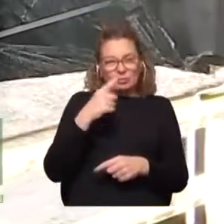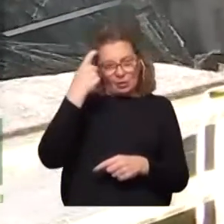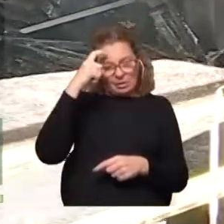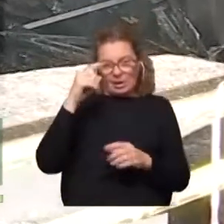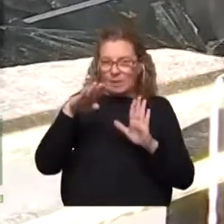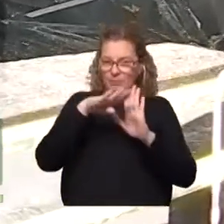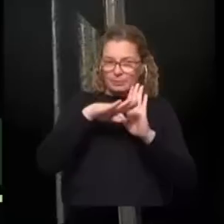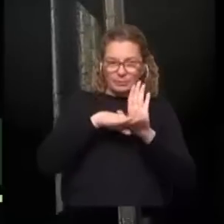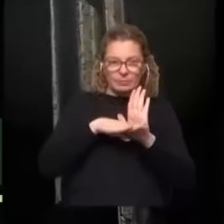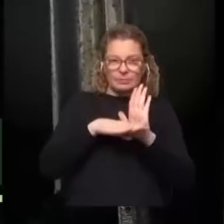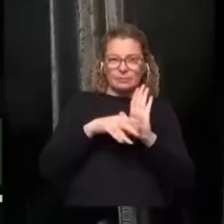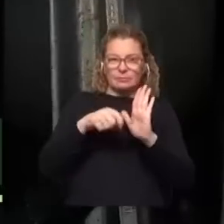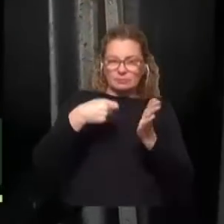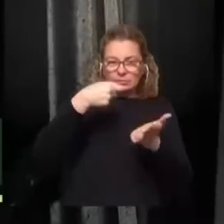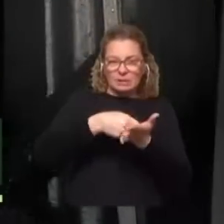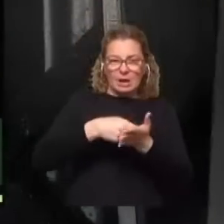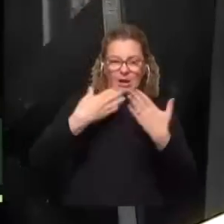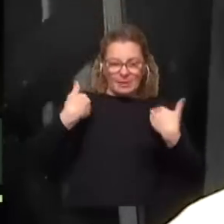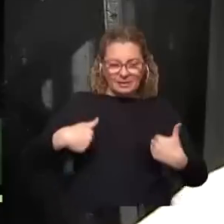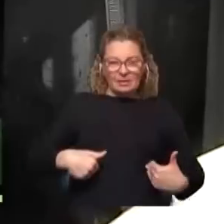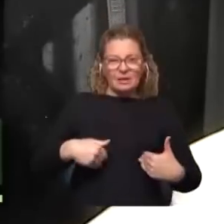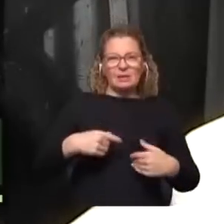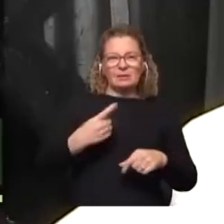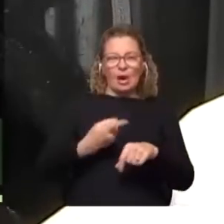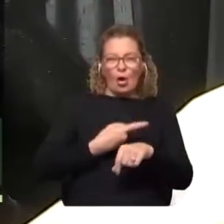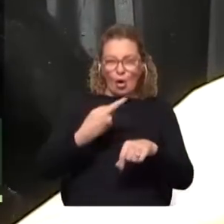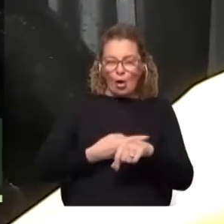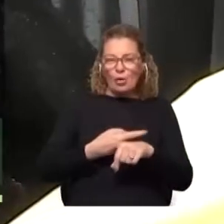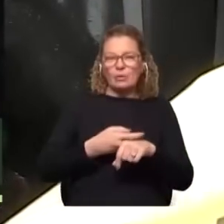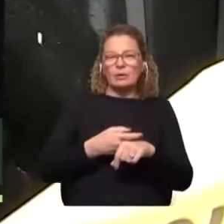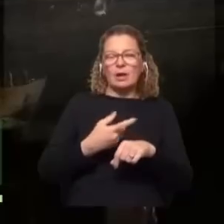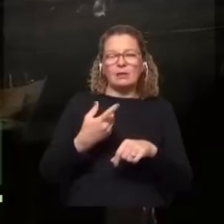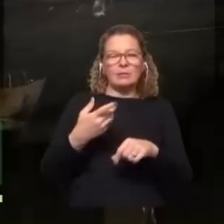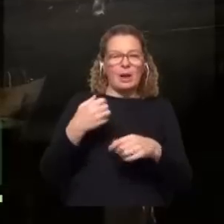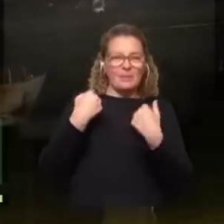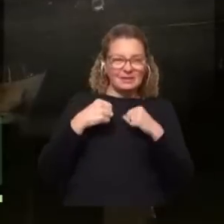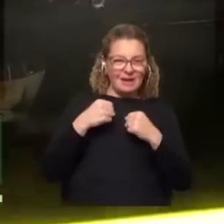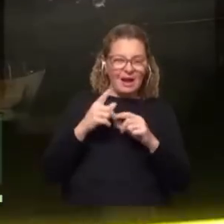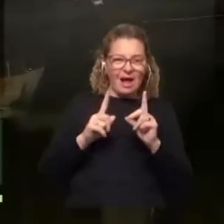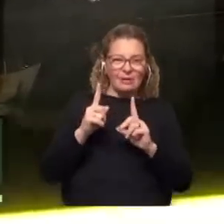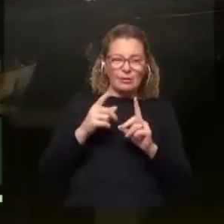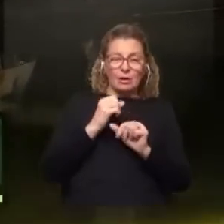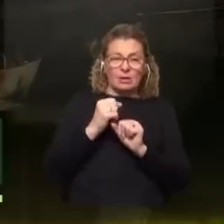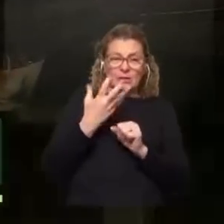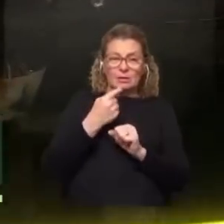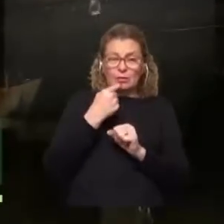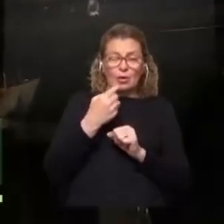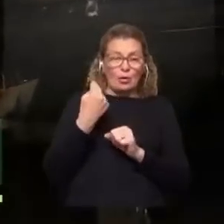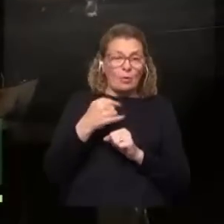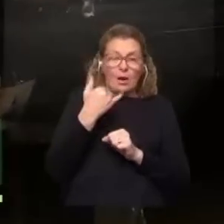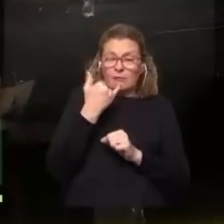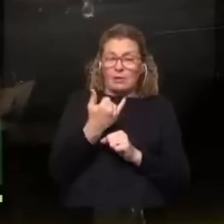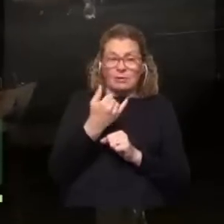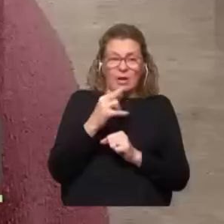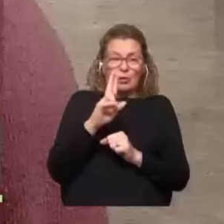nos dijo cuentan con algunas camisetas cuentan con horas en el Palacio peñarol si precisa o sea algo puntual que quiero destacarlo yo nunca había hablado